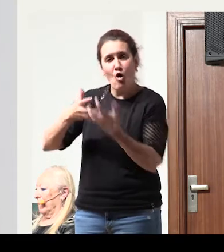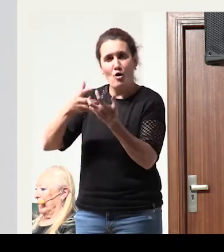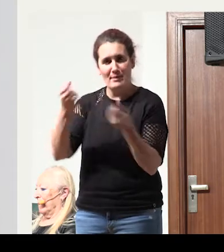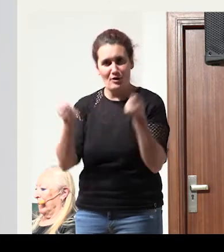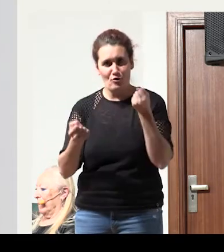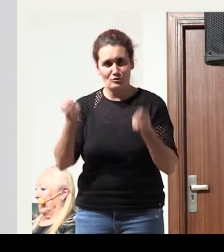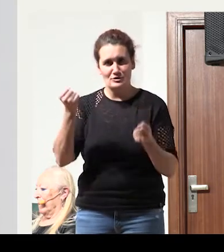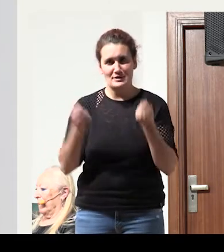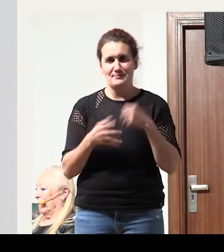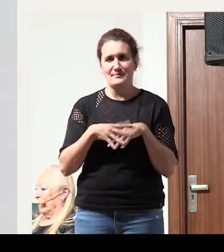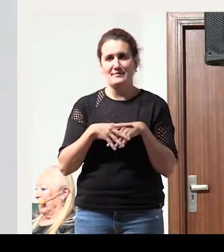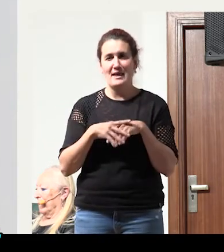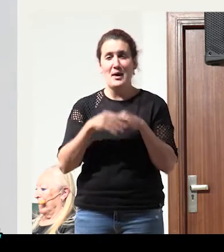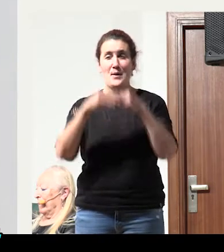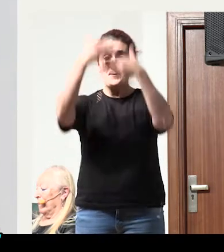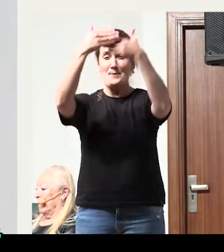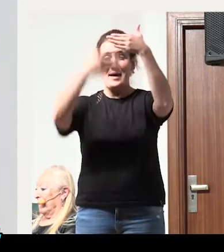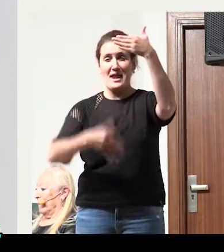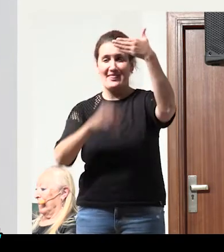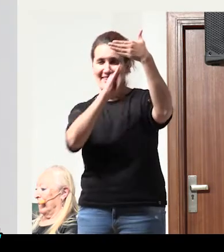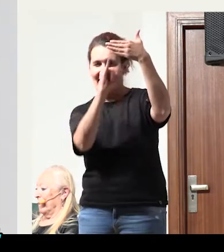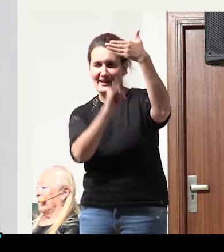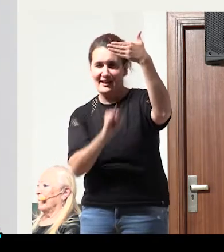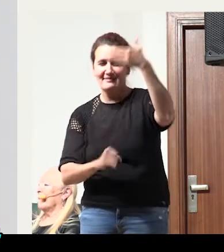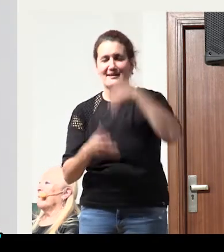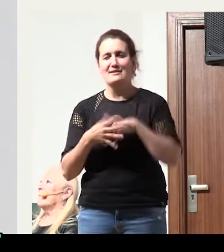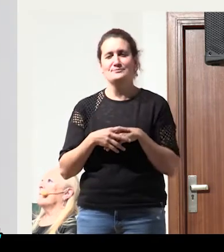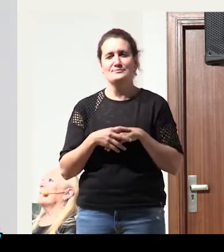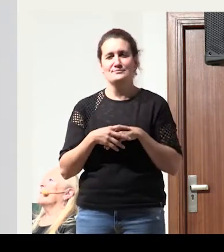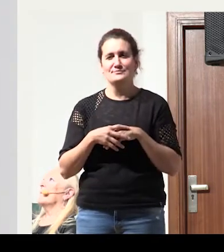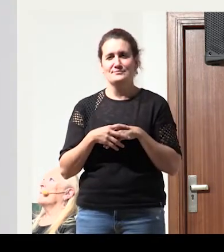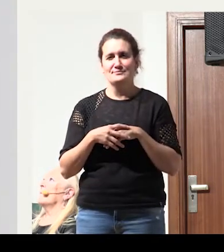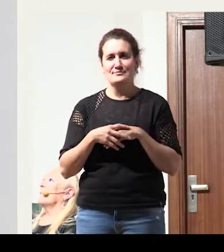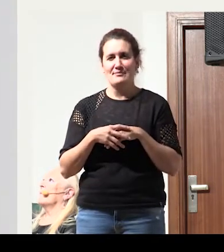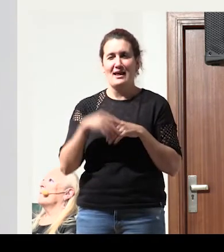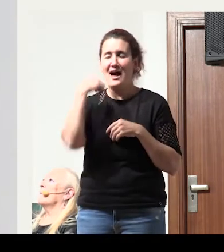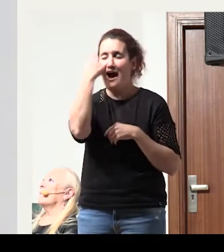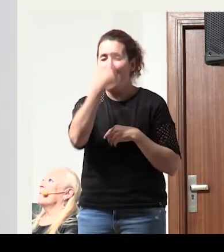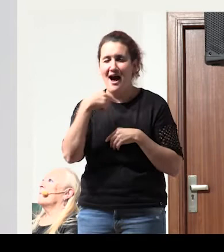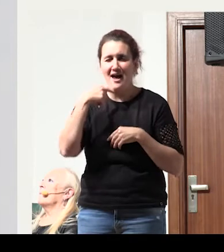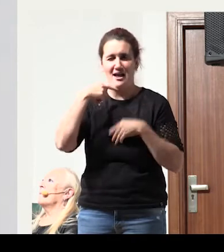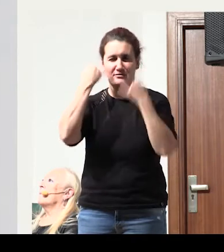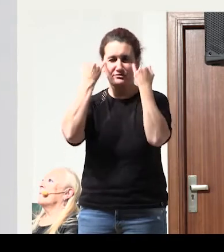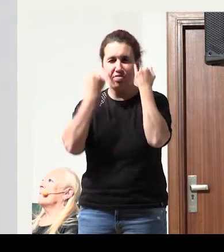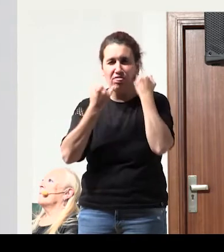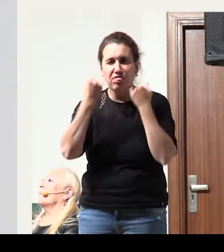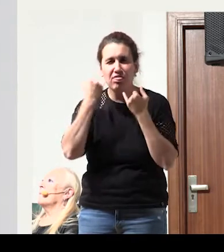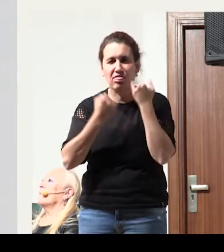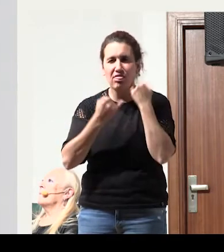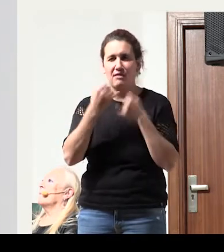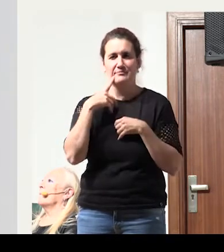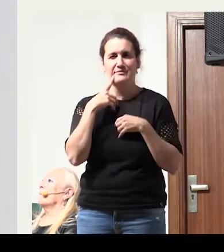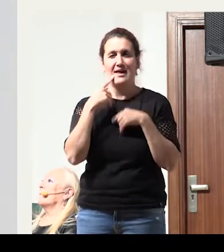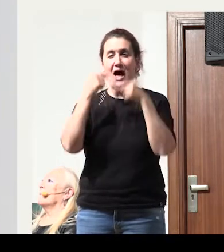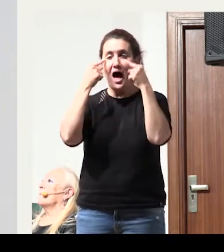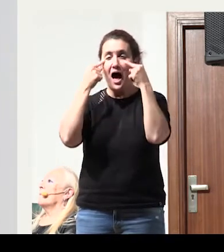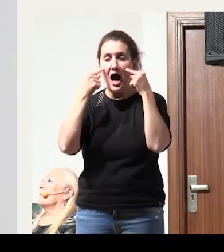la pared, las magulladuras de la cara, las arrugas de la